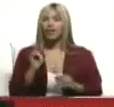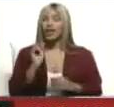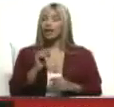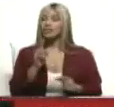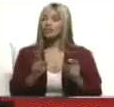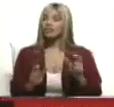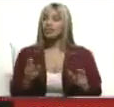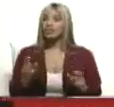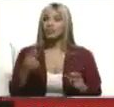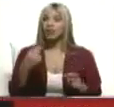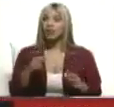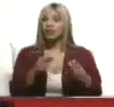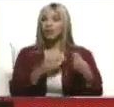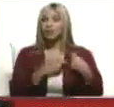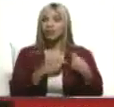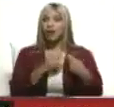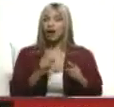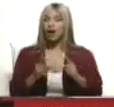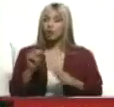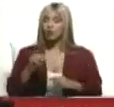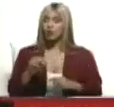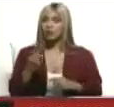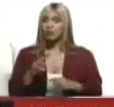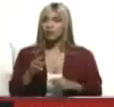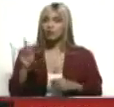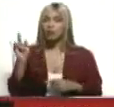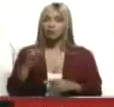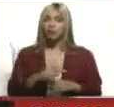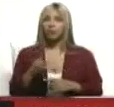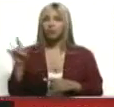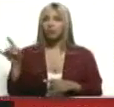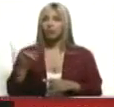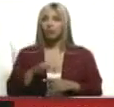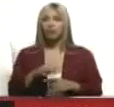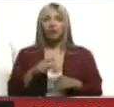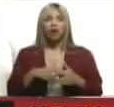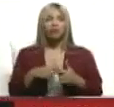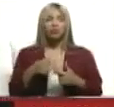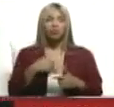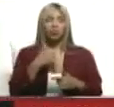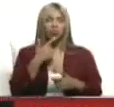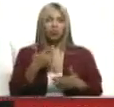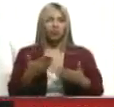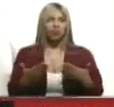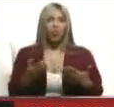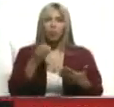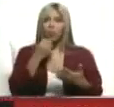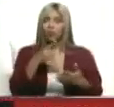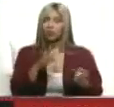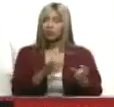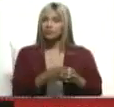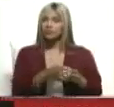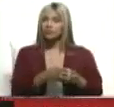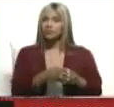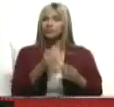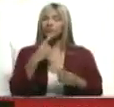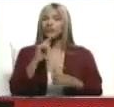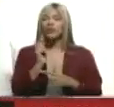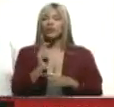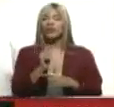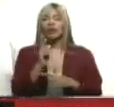esas personas tienen respuesta. Algunos están por aquí y vienen a Venezuela. Entonces yo digo, bueno, esa comisión tiene una